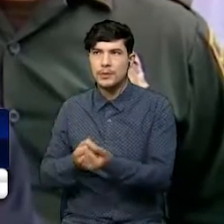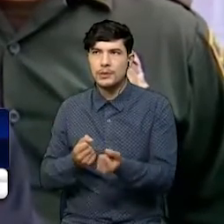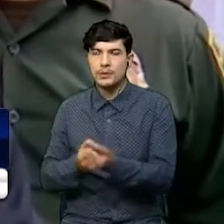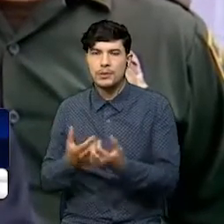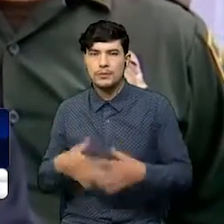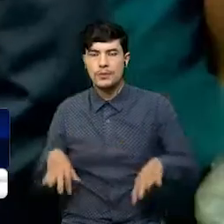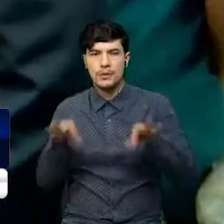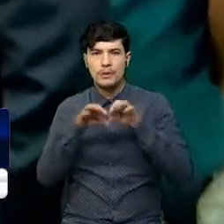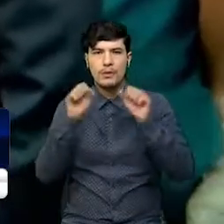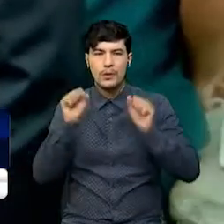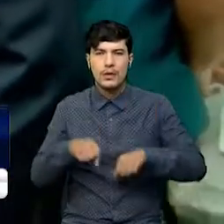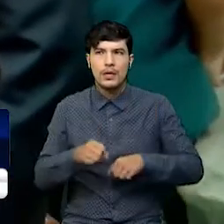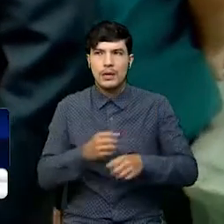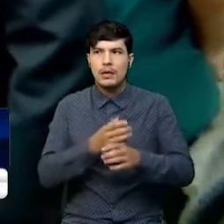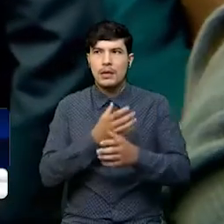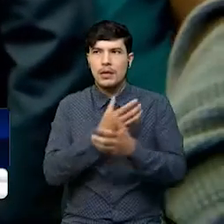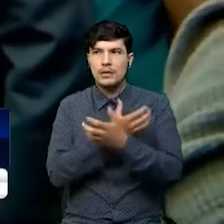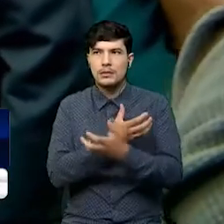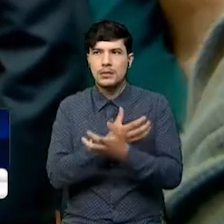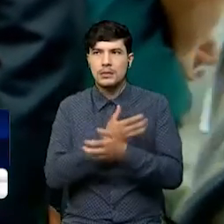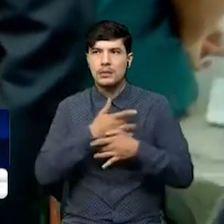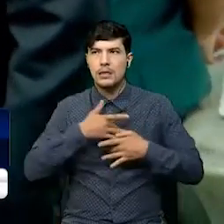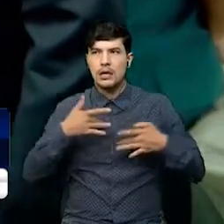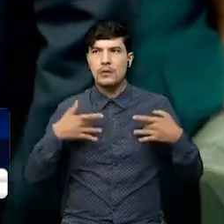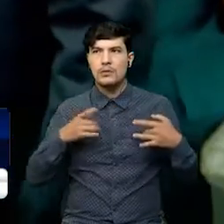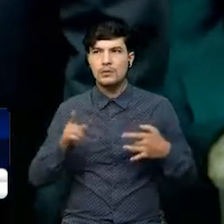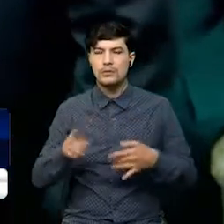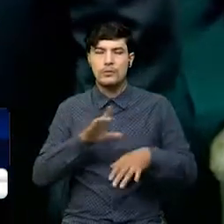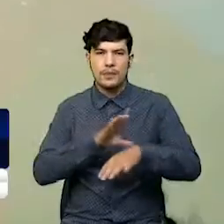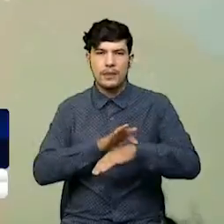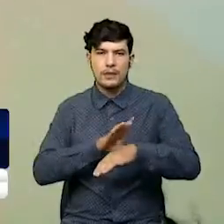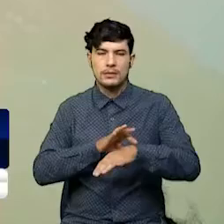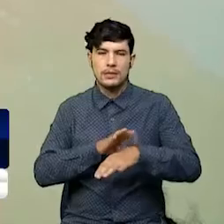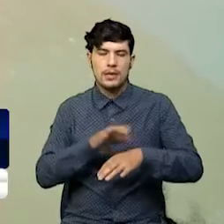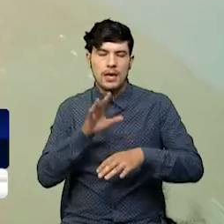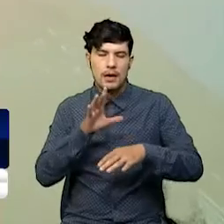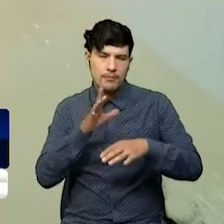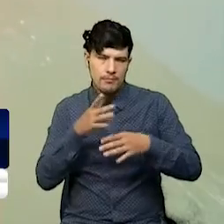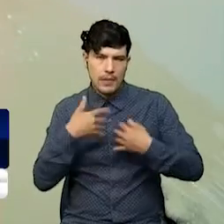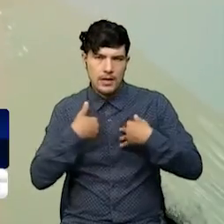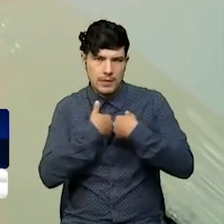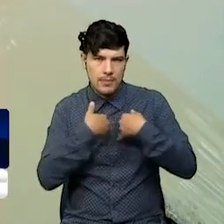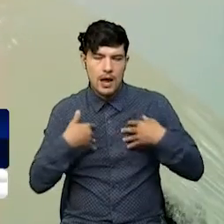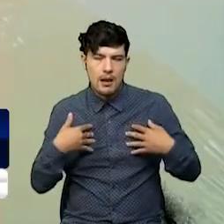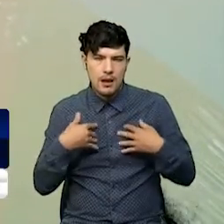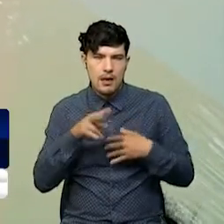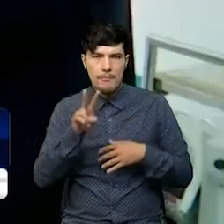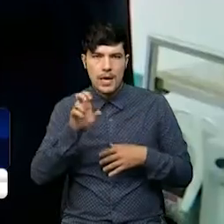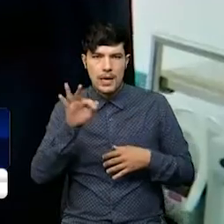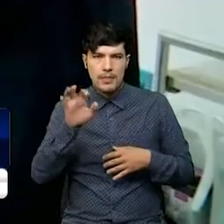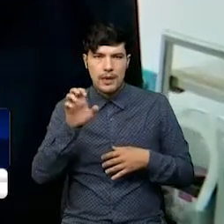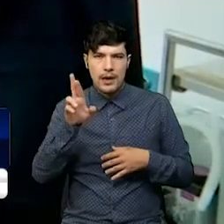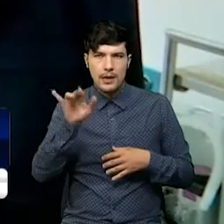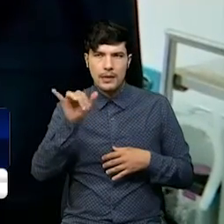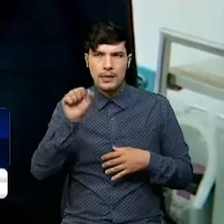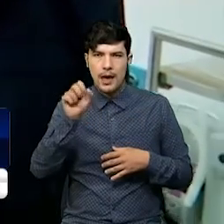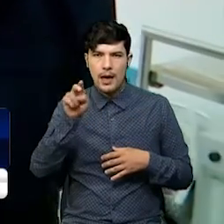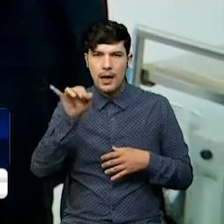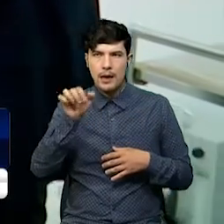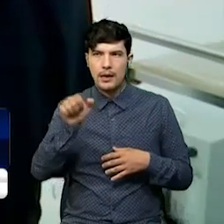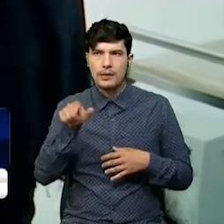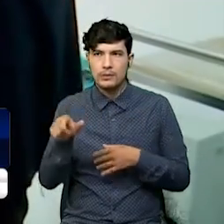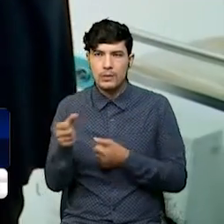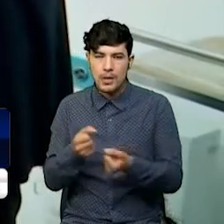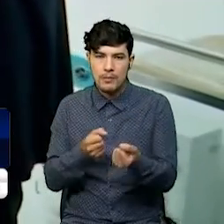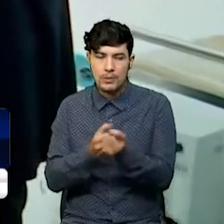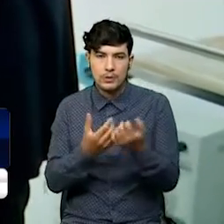fundamental para las ciencias de la salud y para la medicina veterinaria, y que constituye el soporte y el apoyo